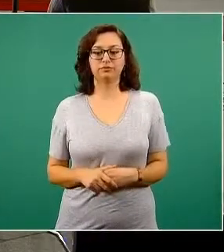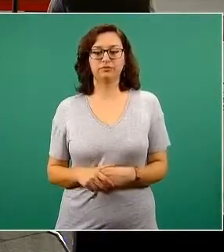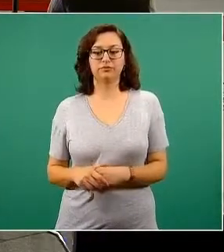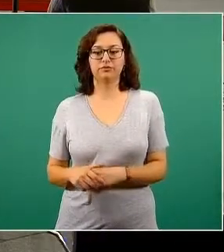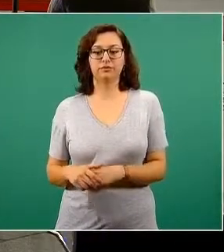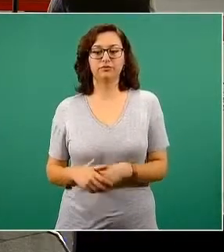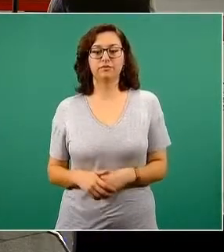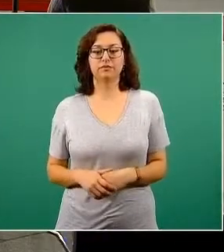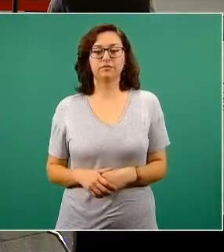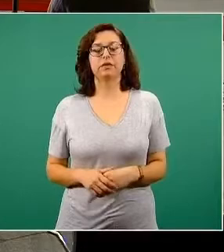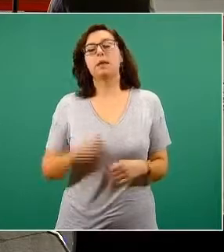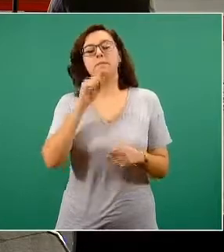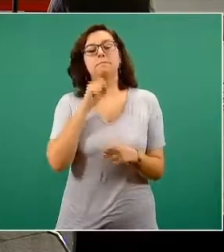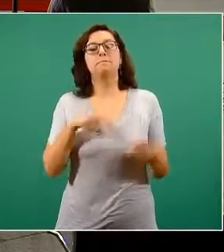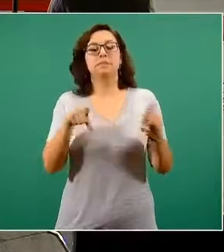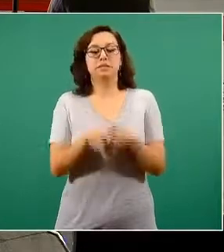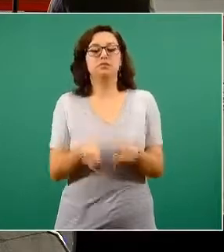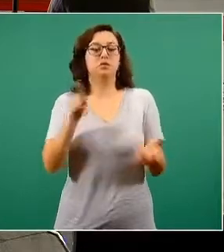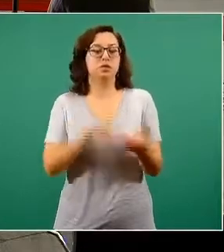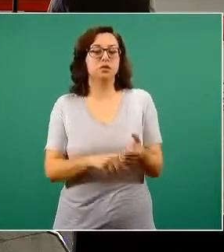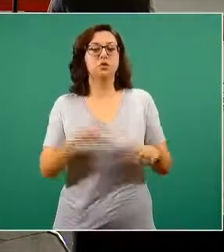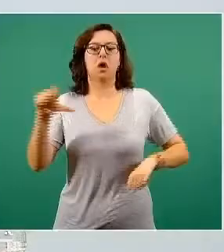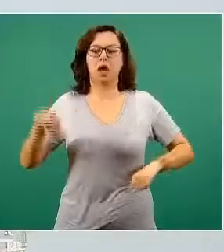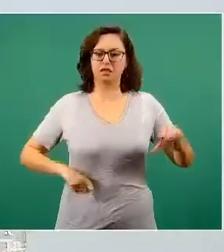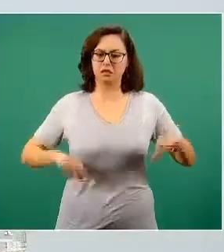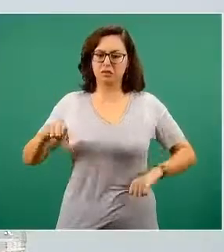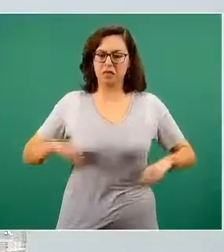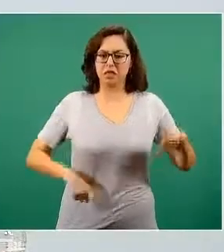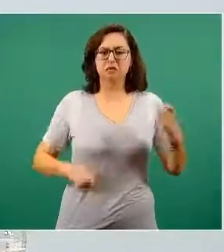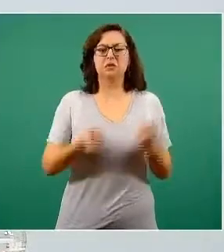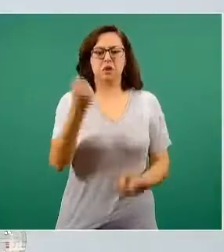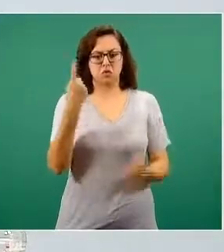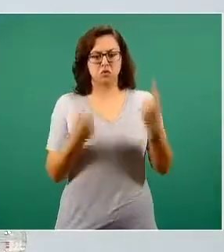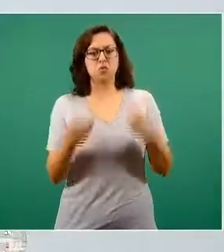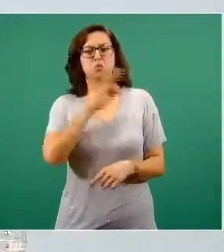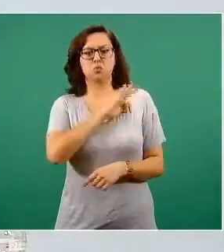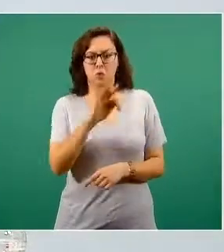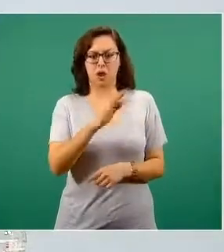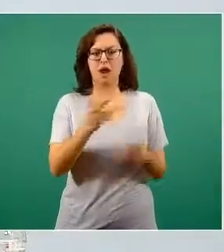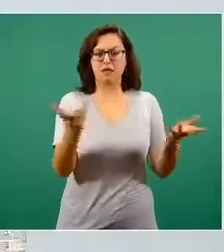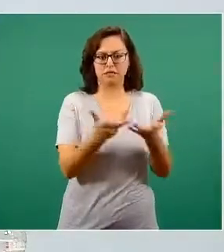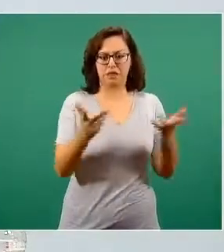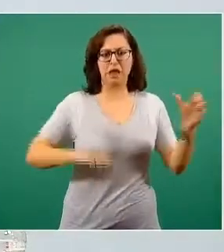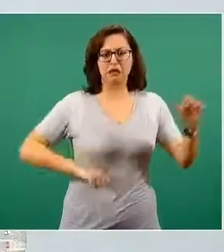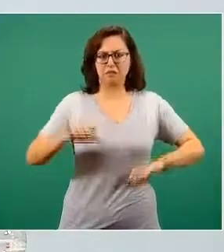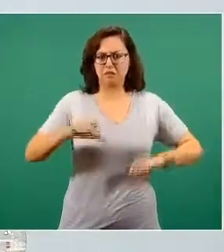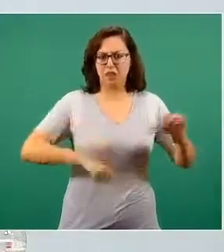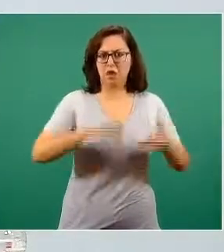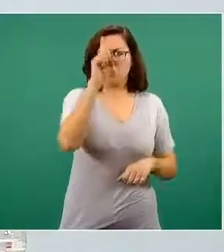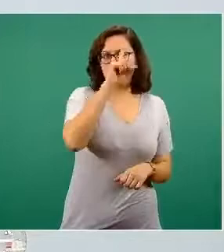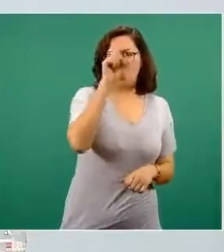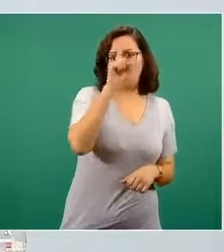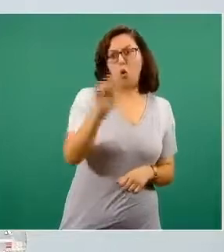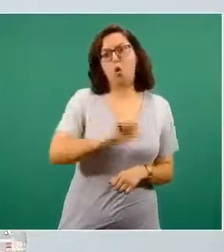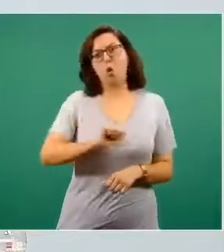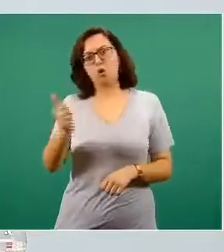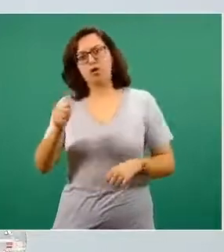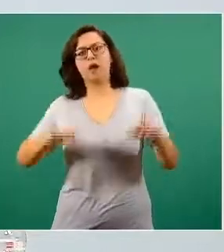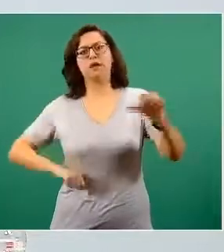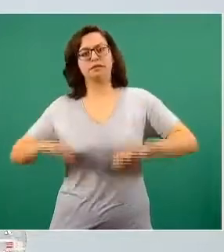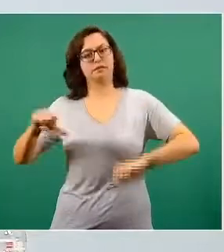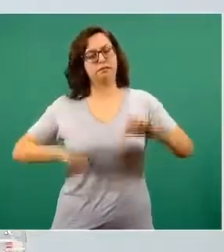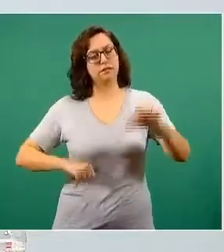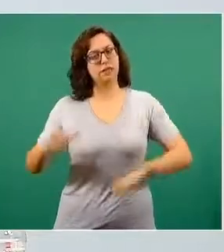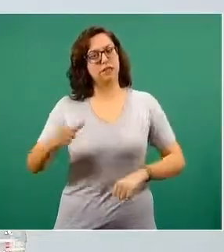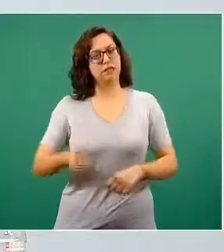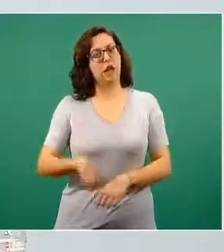operación hay actividades recomendadas y hay actividades obligatorias. Respecto también al semáforo en el que